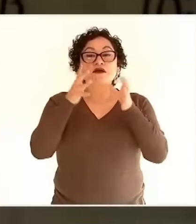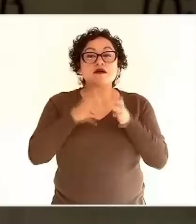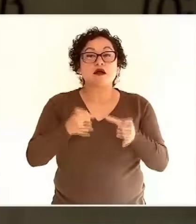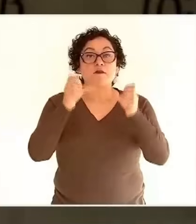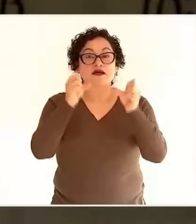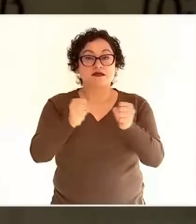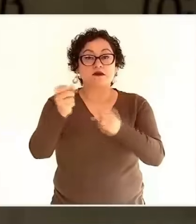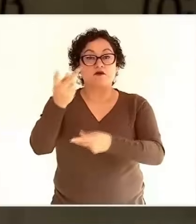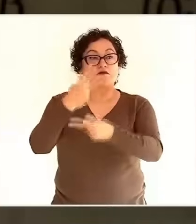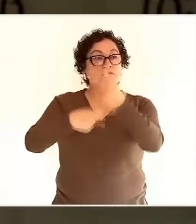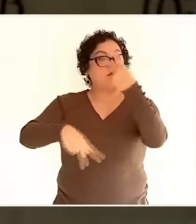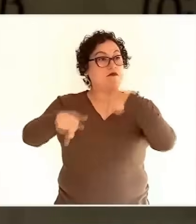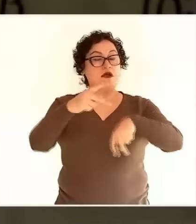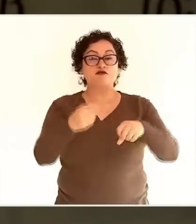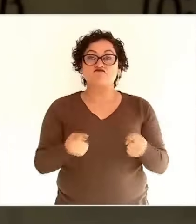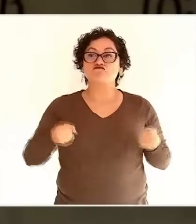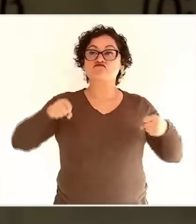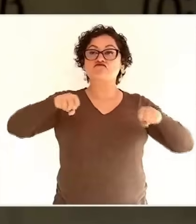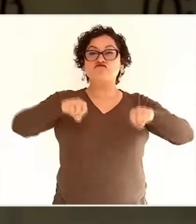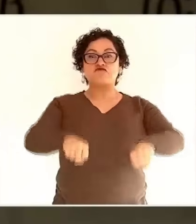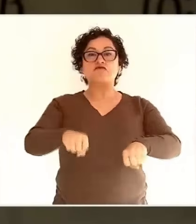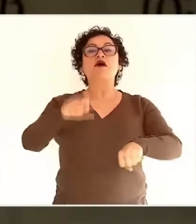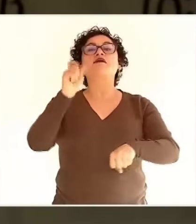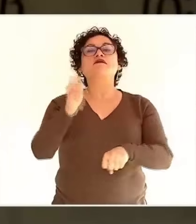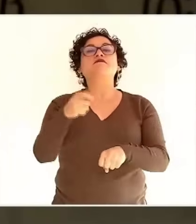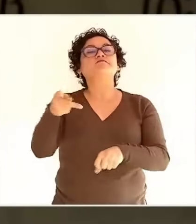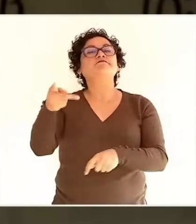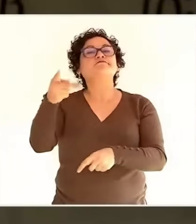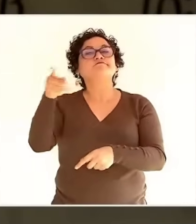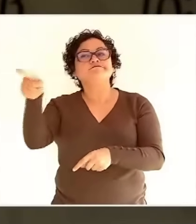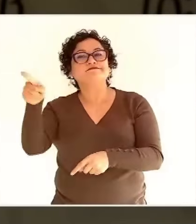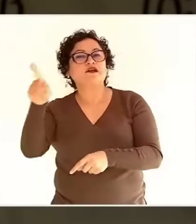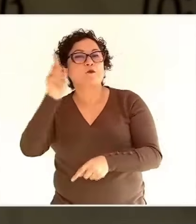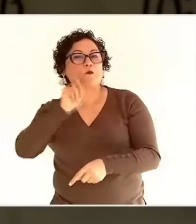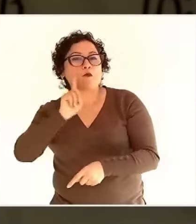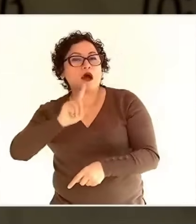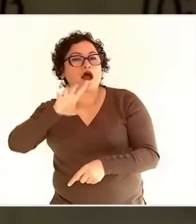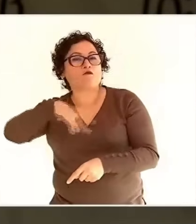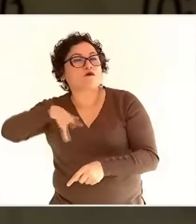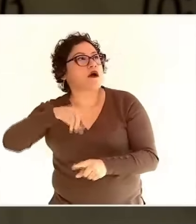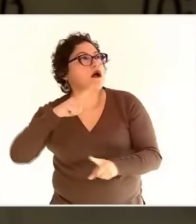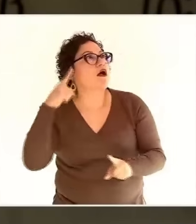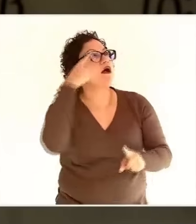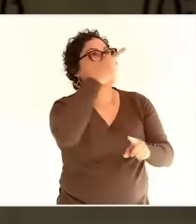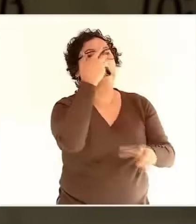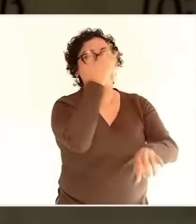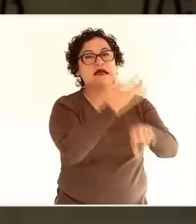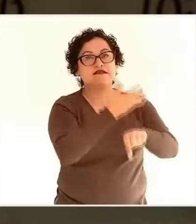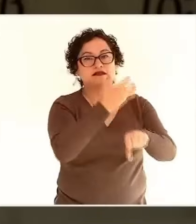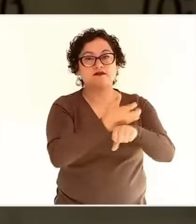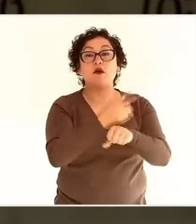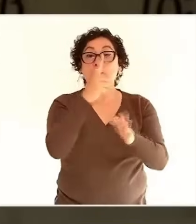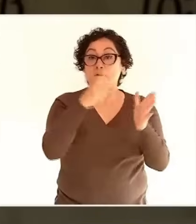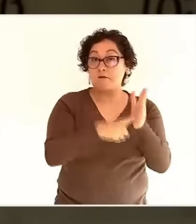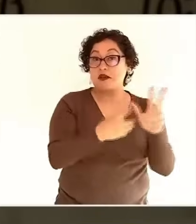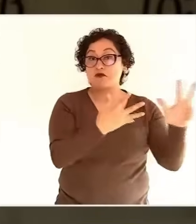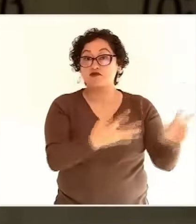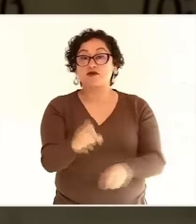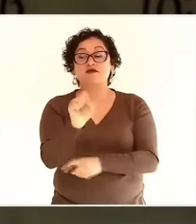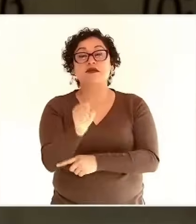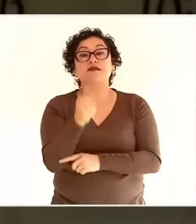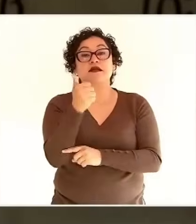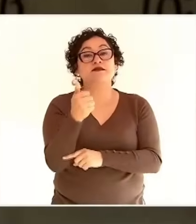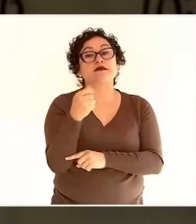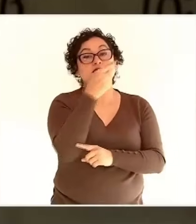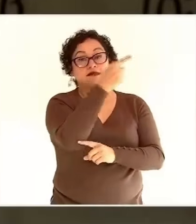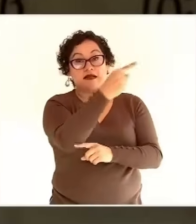causa republicana buscó el respaldo internacional en Estados Unidos, país en el que, en 1866, se